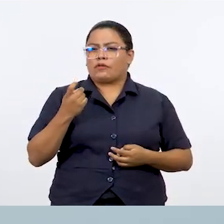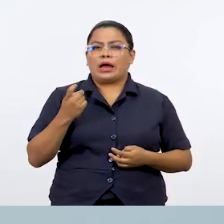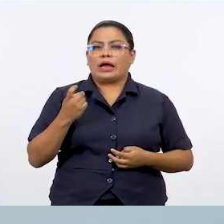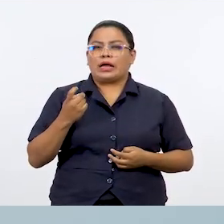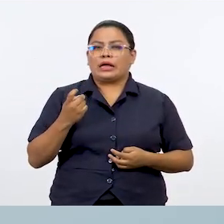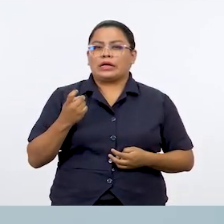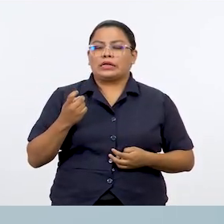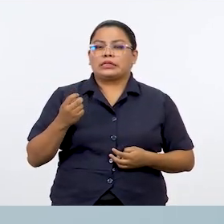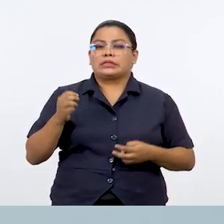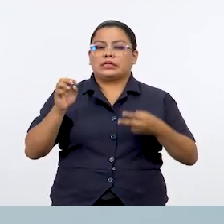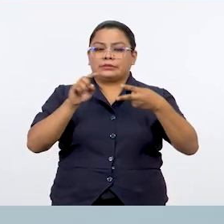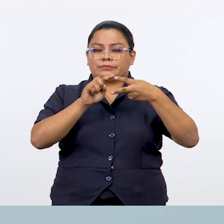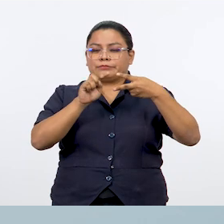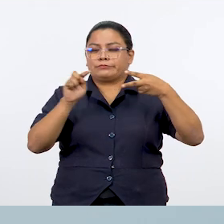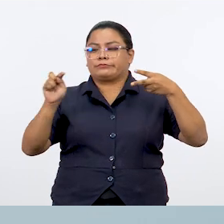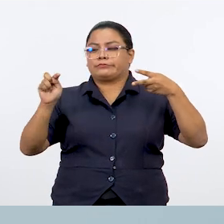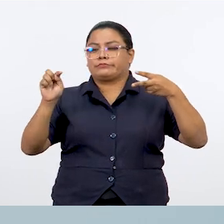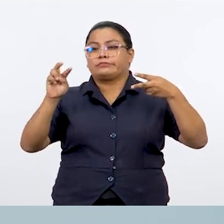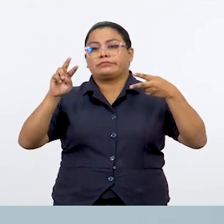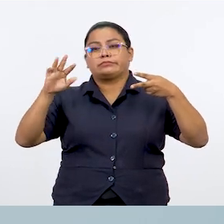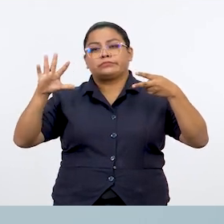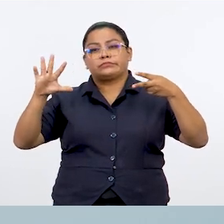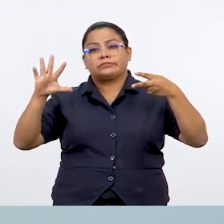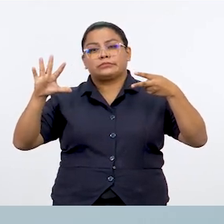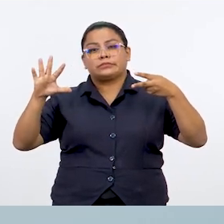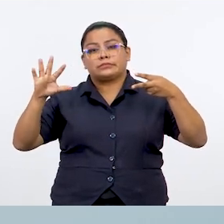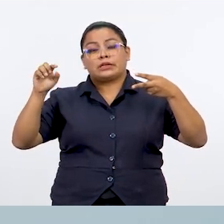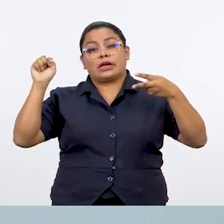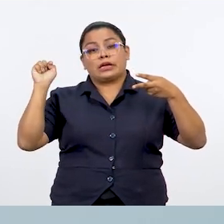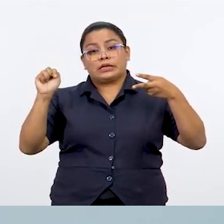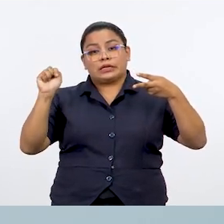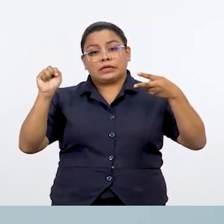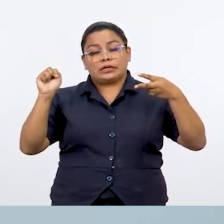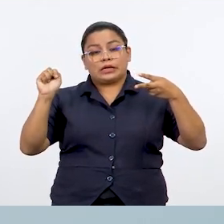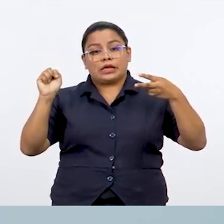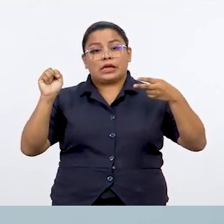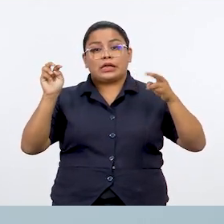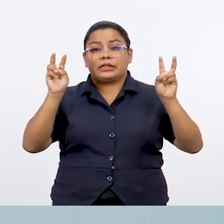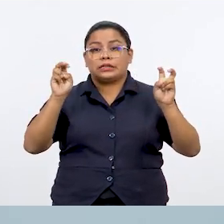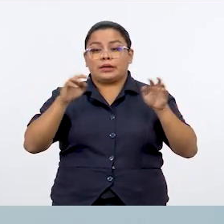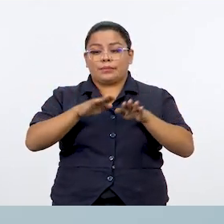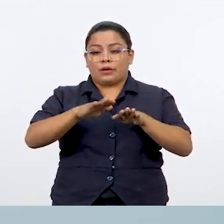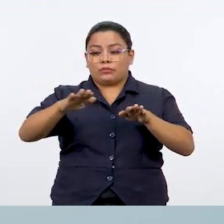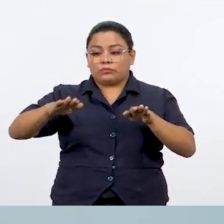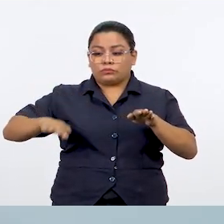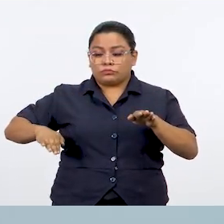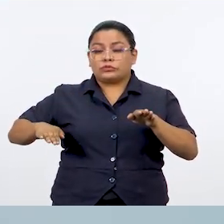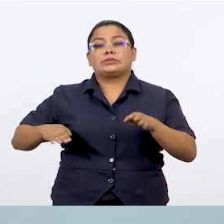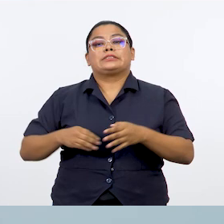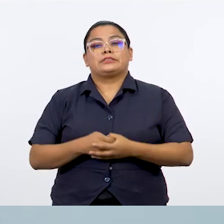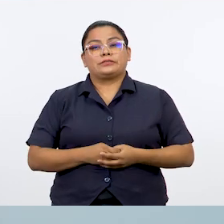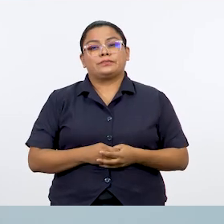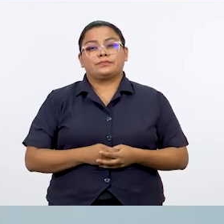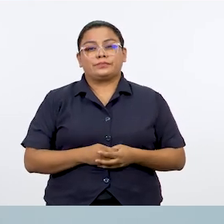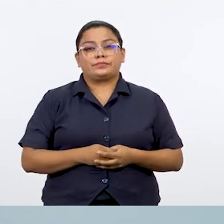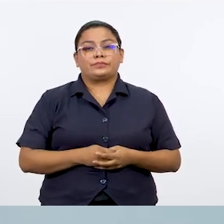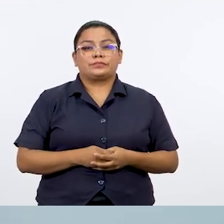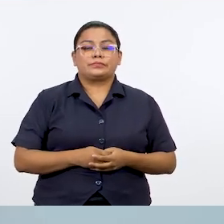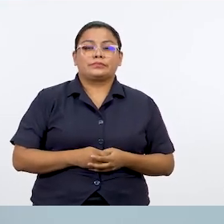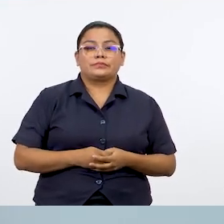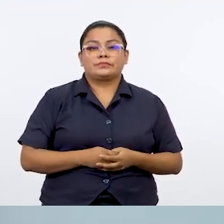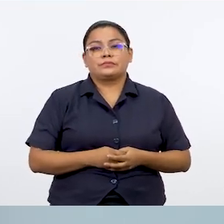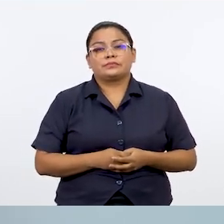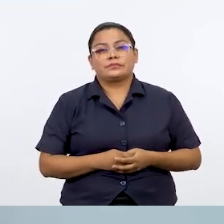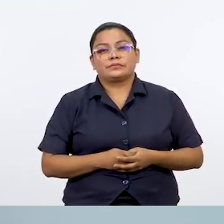etiquetar nuestra segunda línea, que en este caso estamos hablando de un objeto, que son los pupitres. Así que vamos